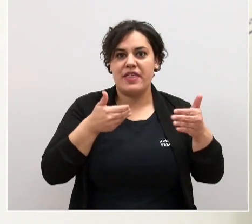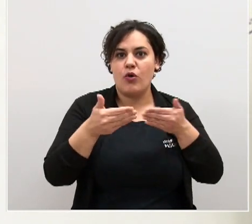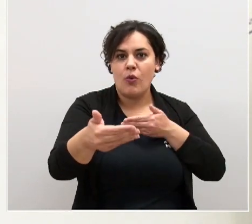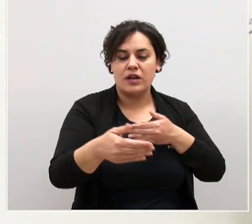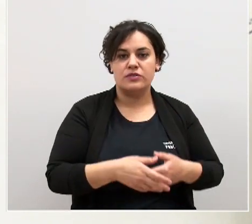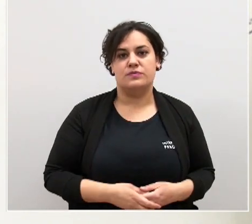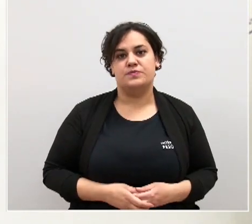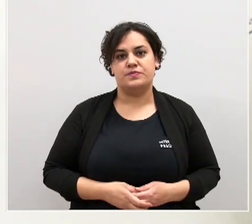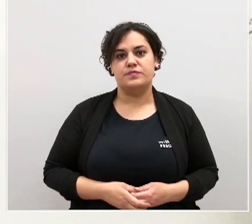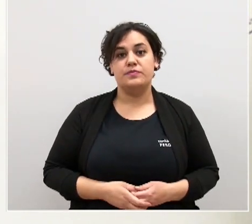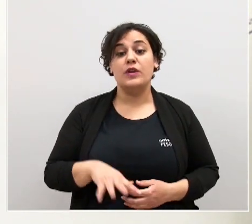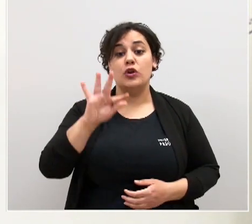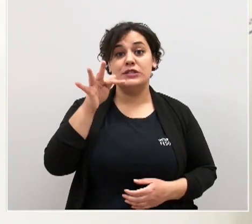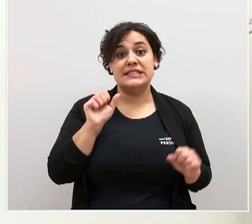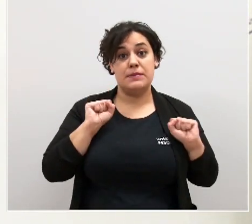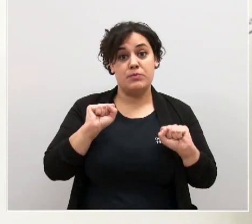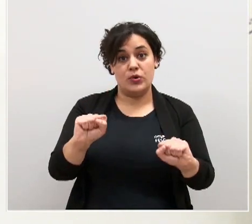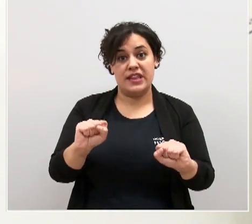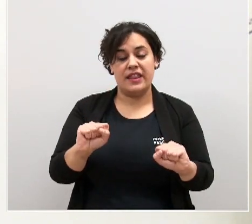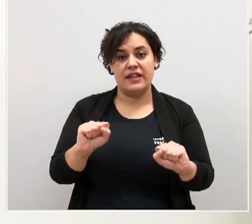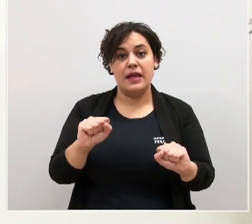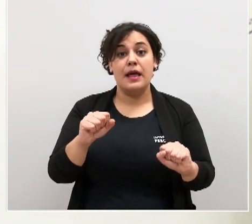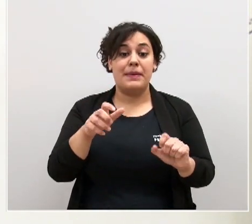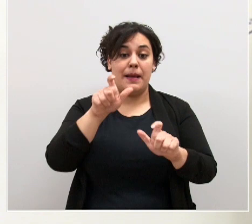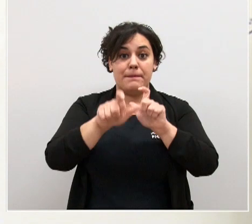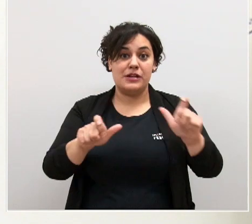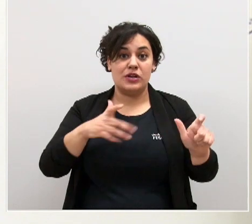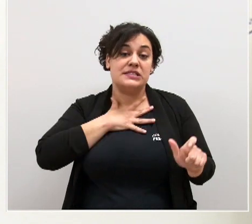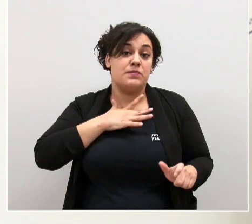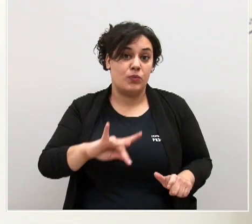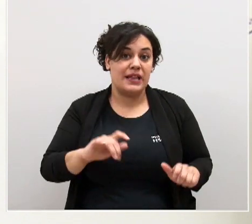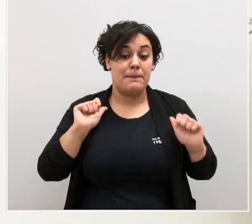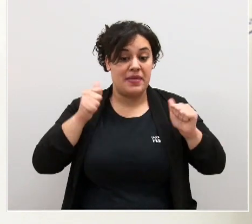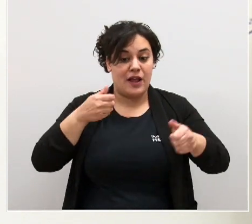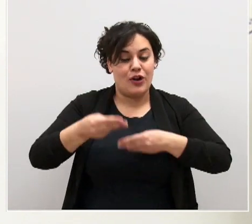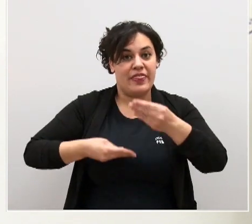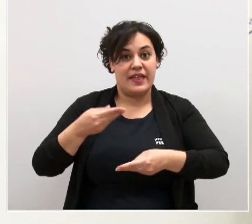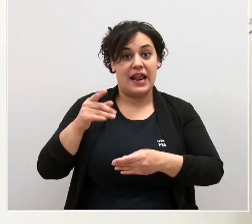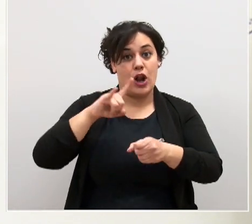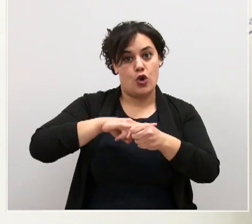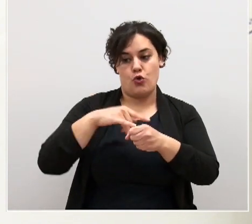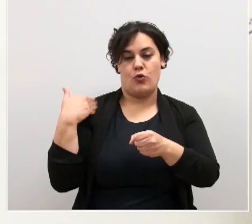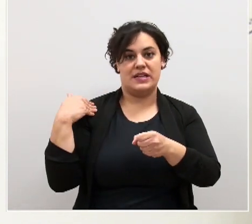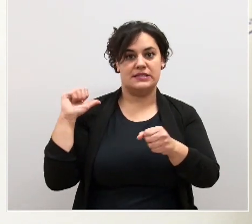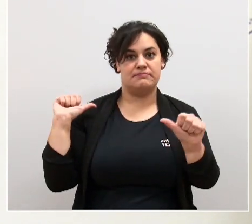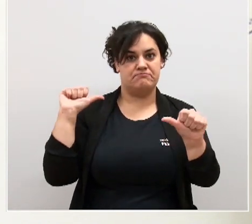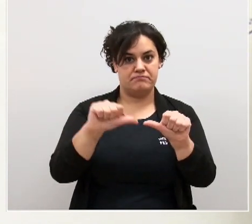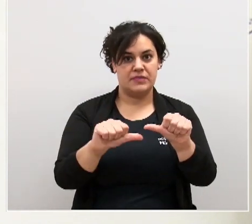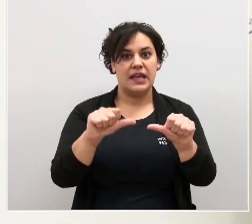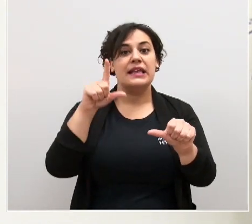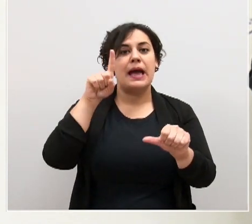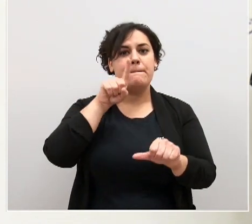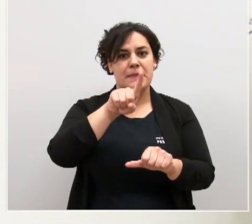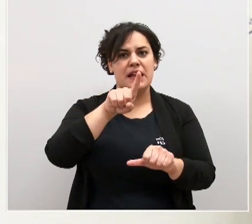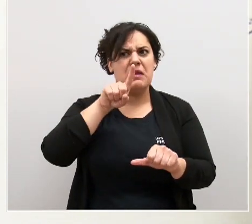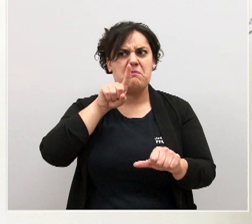para casos posibles, se empezaron a hacer este lunes. Yo creo que se han realizado más de